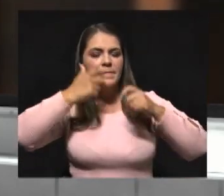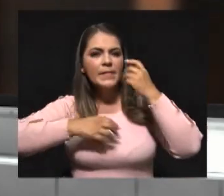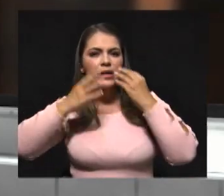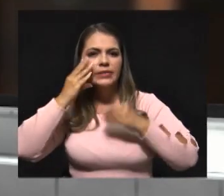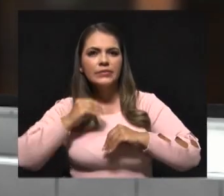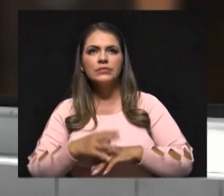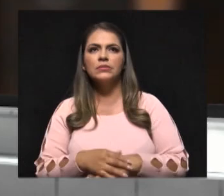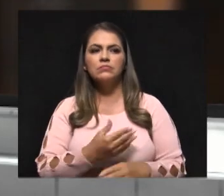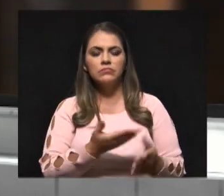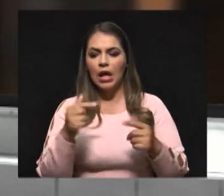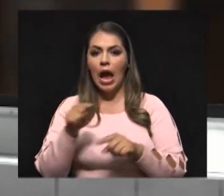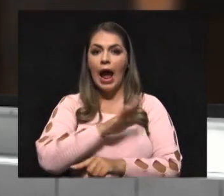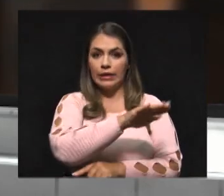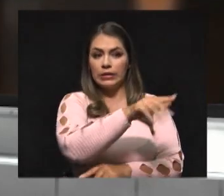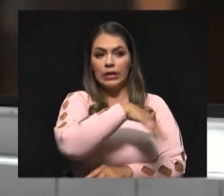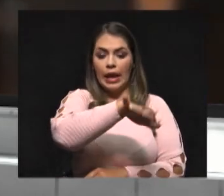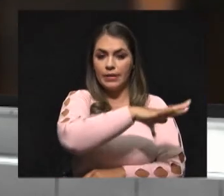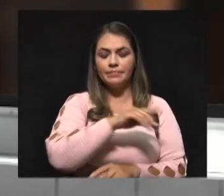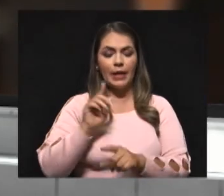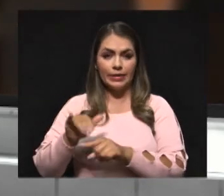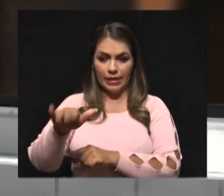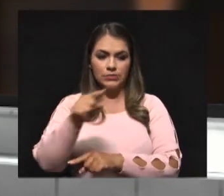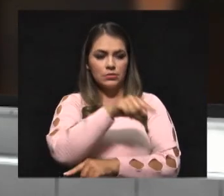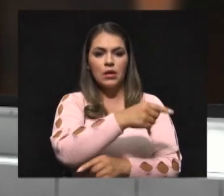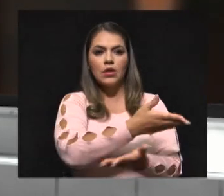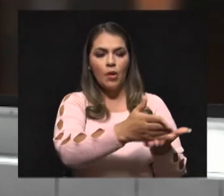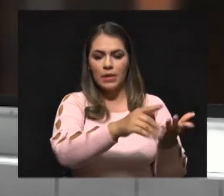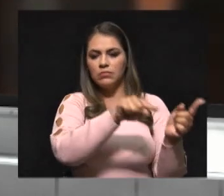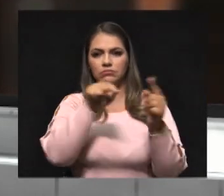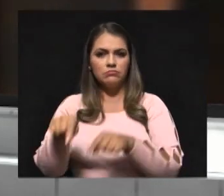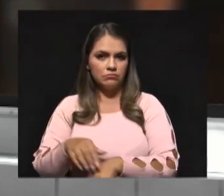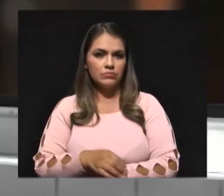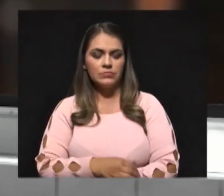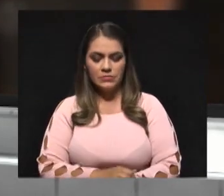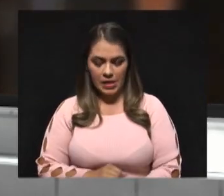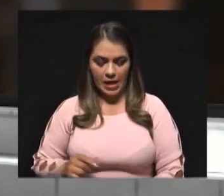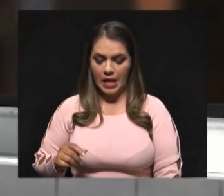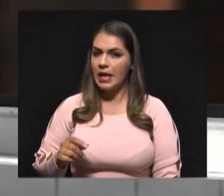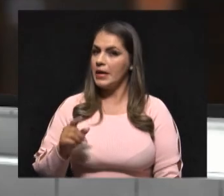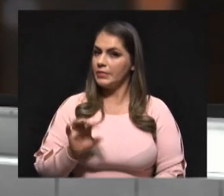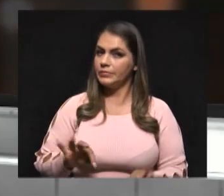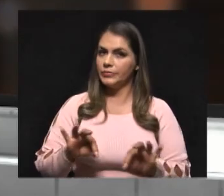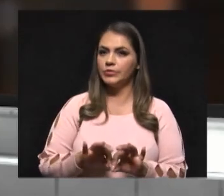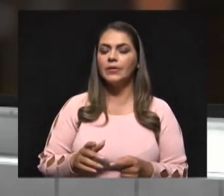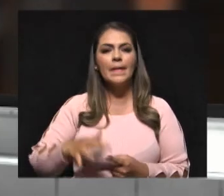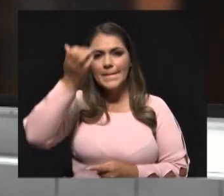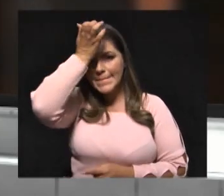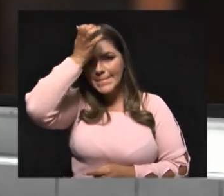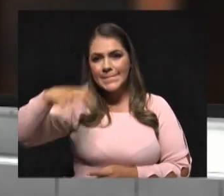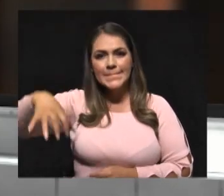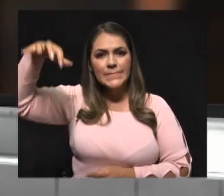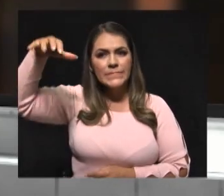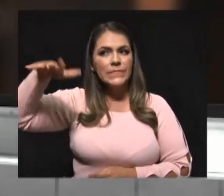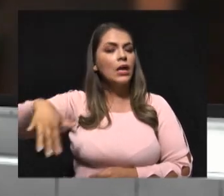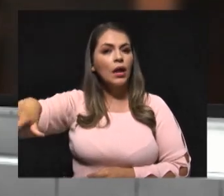que pudiera jardín visitarlo hacer su inversión en jardín y regresar conmigo esas son puntos el peñol es un municipio que tiene